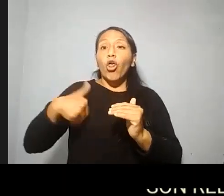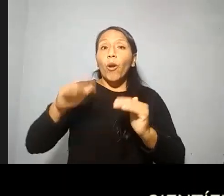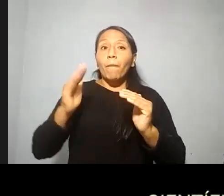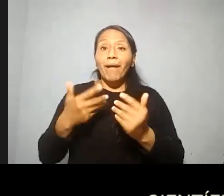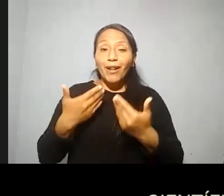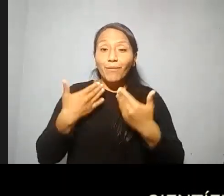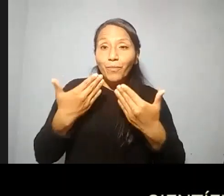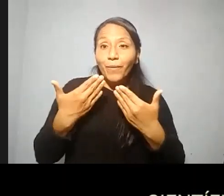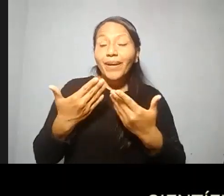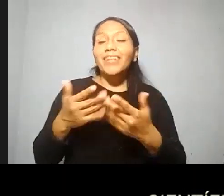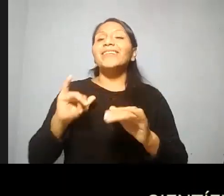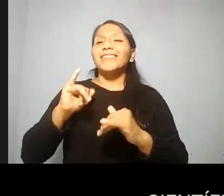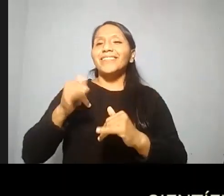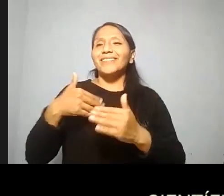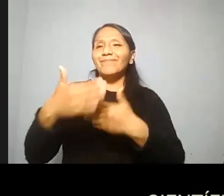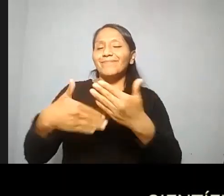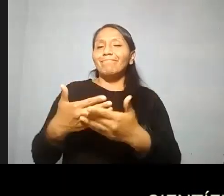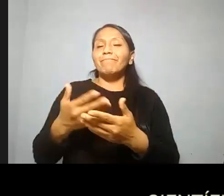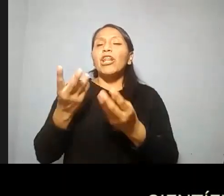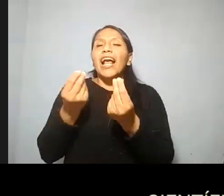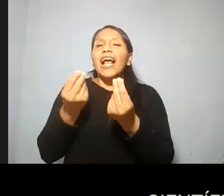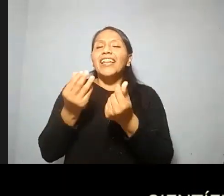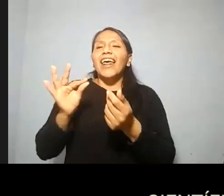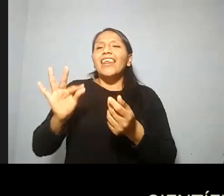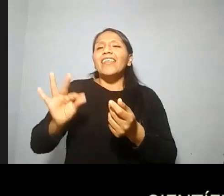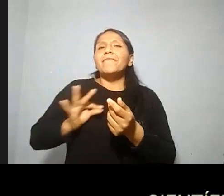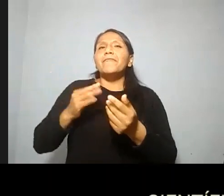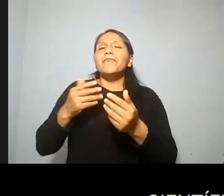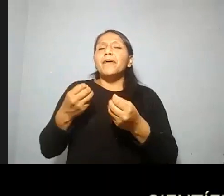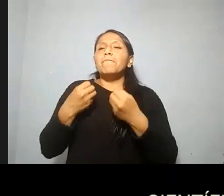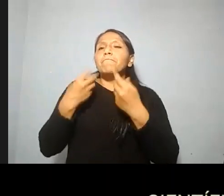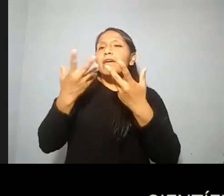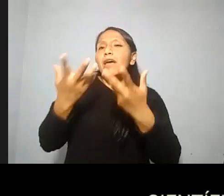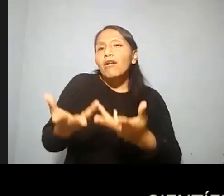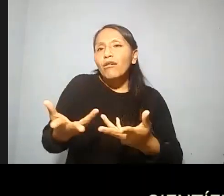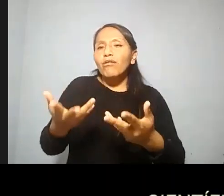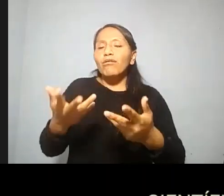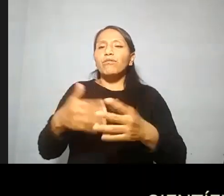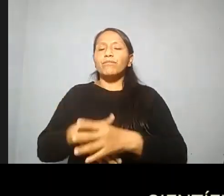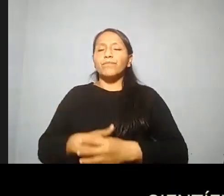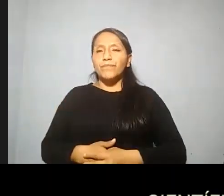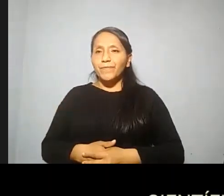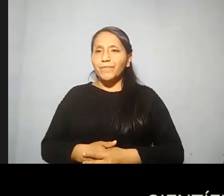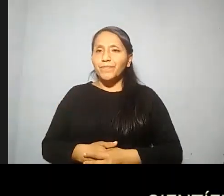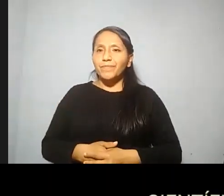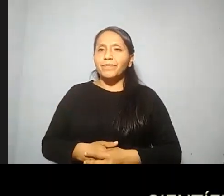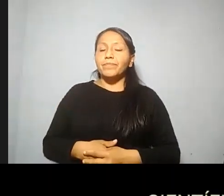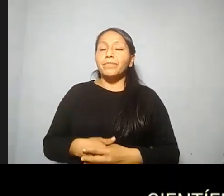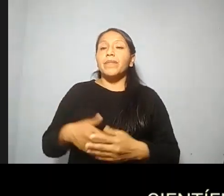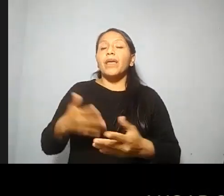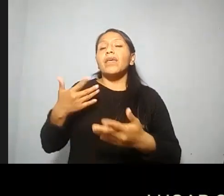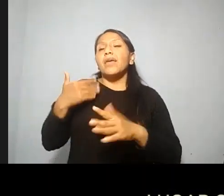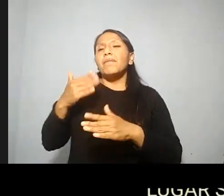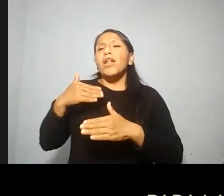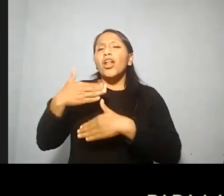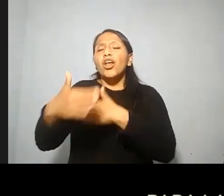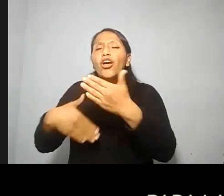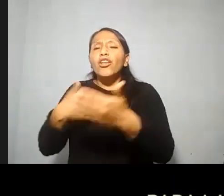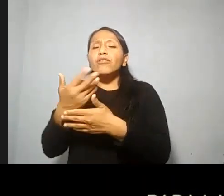entender como una mejora en la calidad de vida, como así también en el desarrollo de los medios de